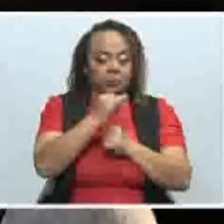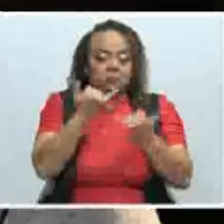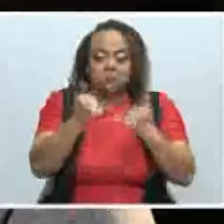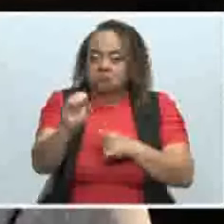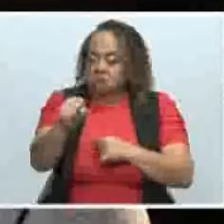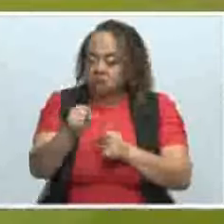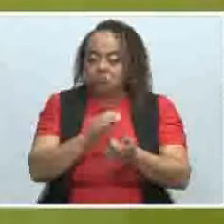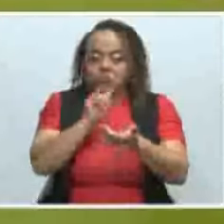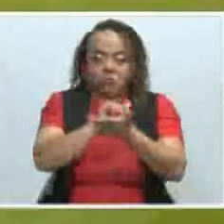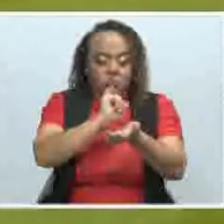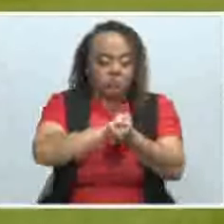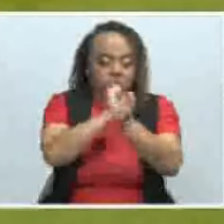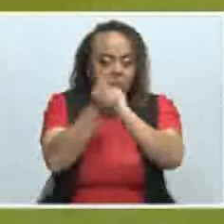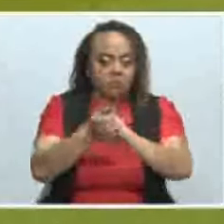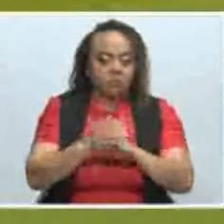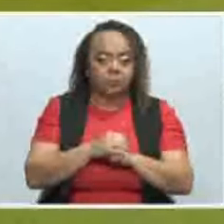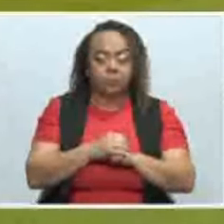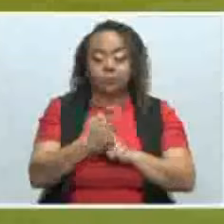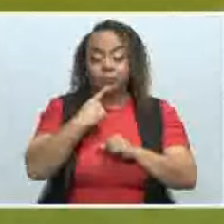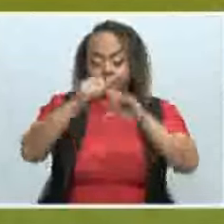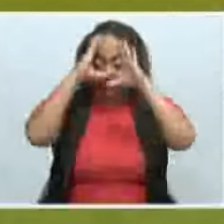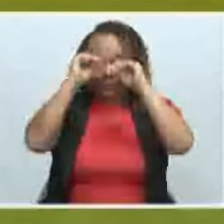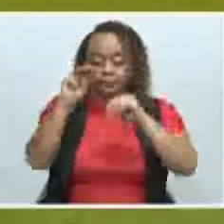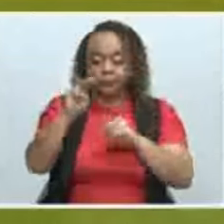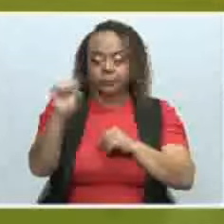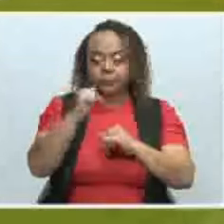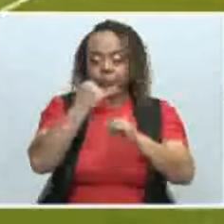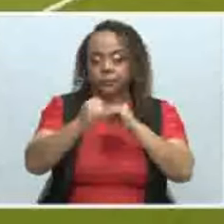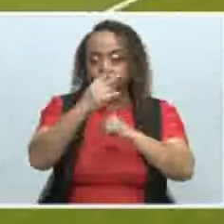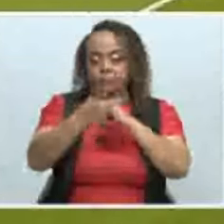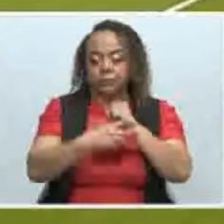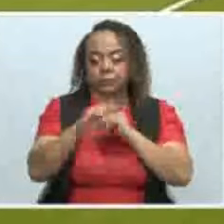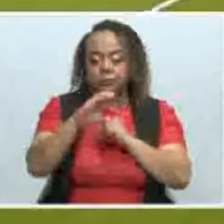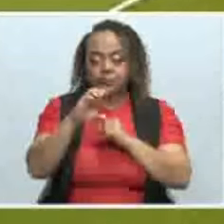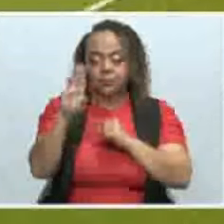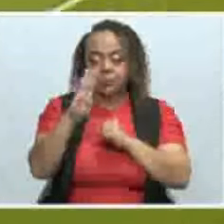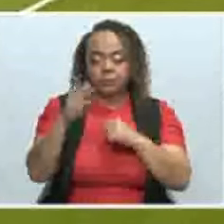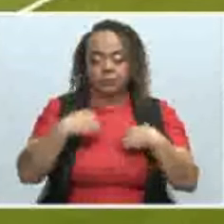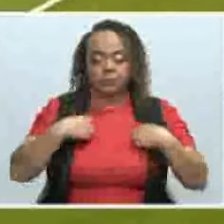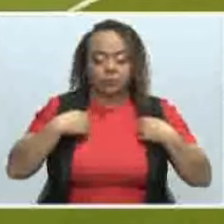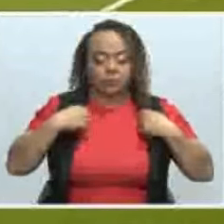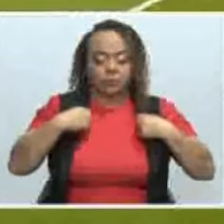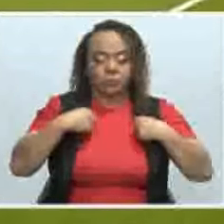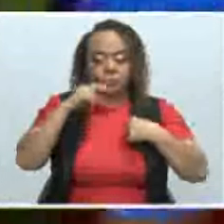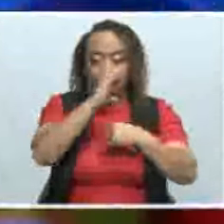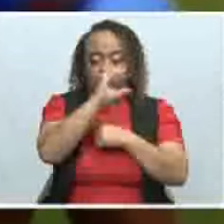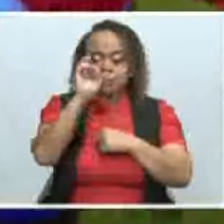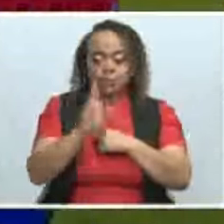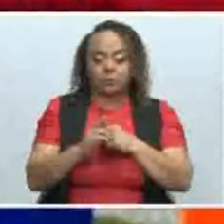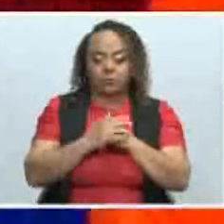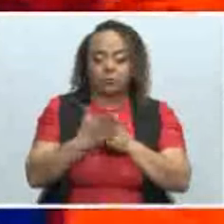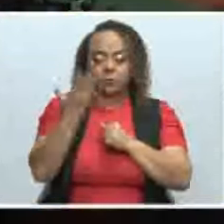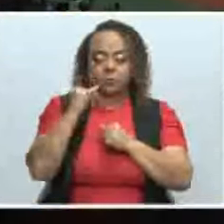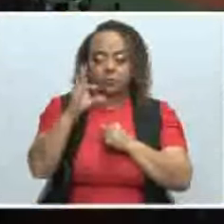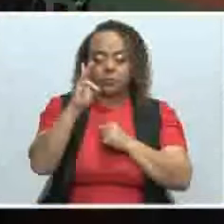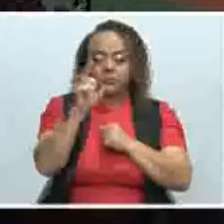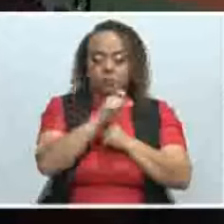esa transición. Según datos de Martín Soto, la última vez que Celso Borges vistió la camiseta de la tricolor fue hace